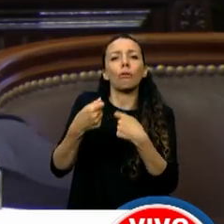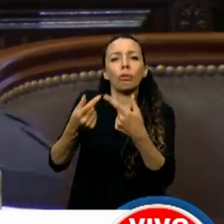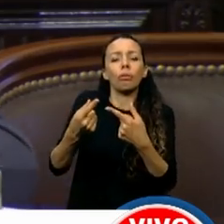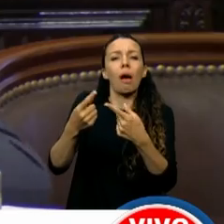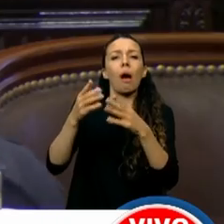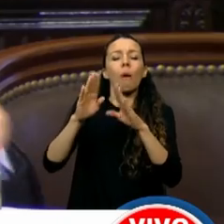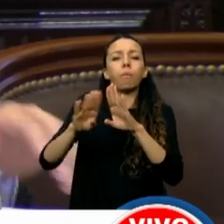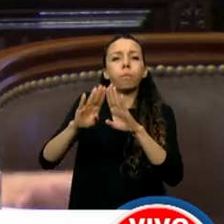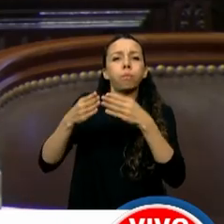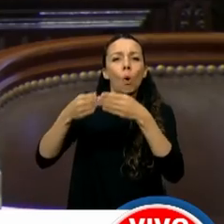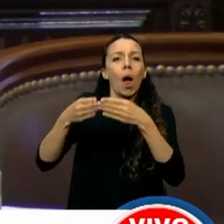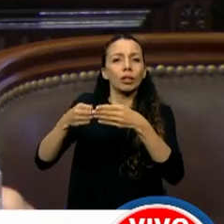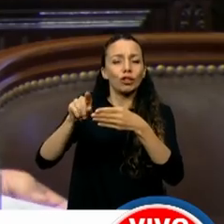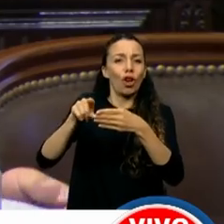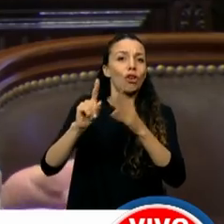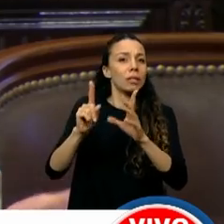nuestra provincia